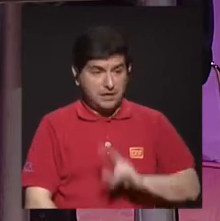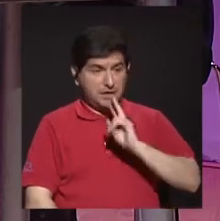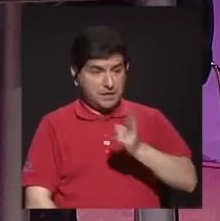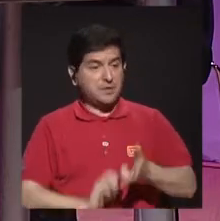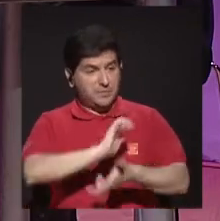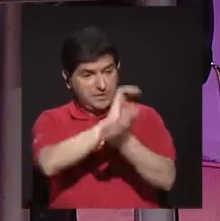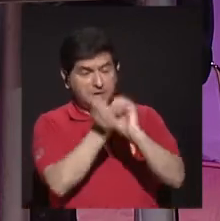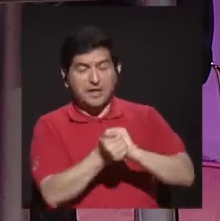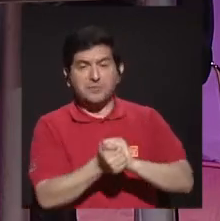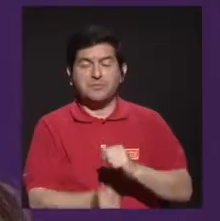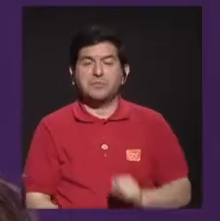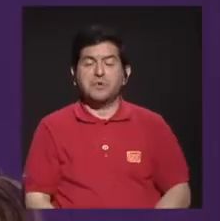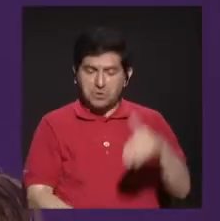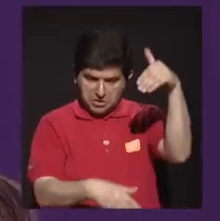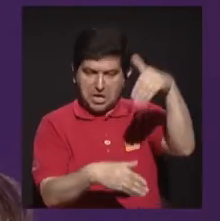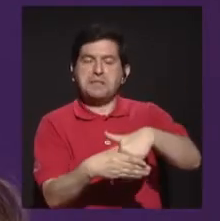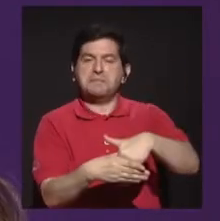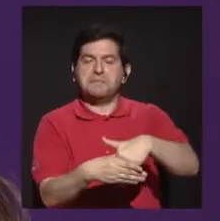y Jessica y se metió